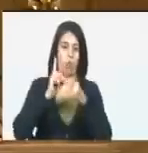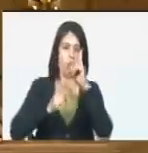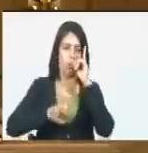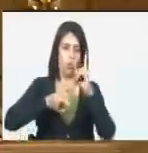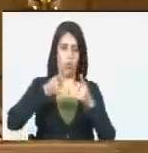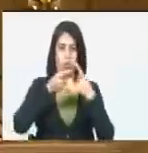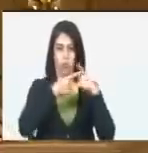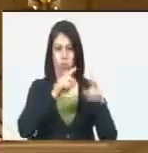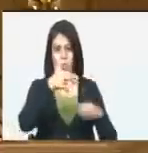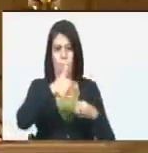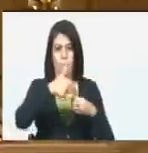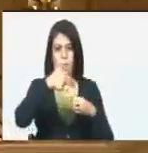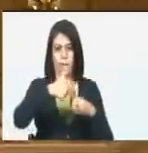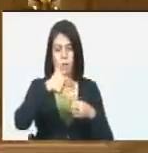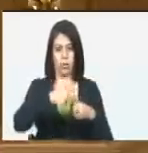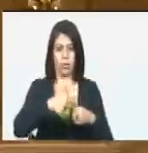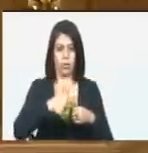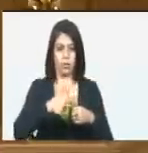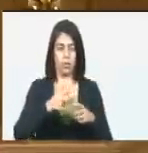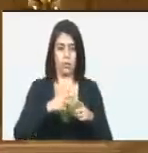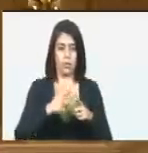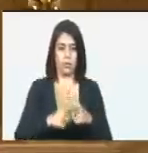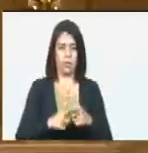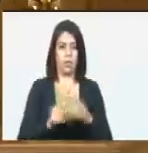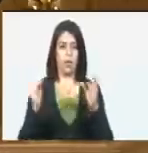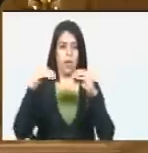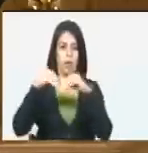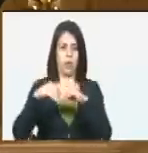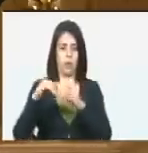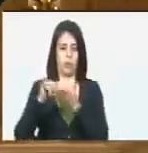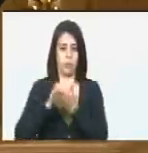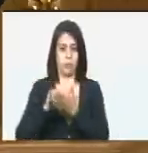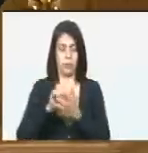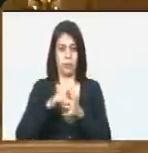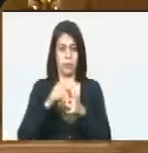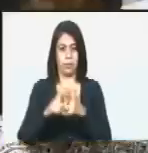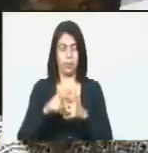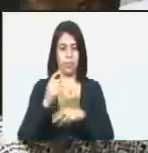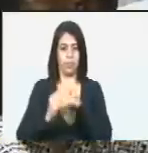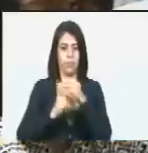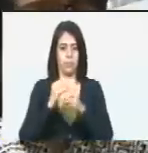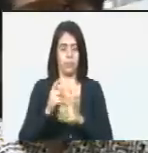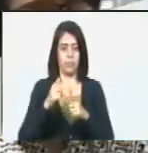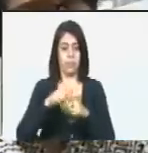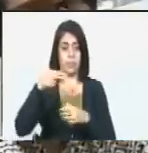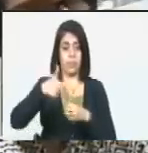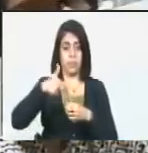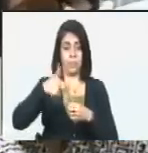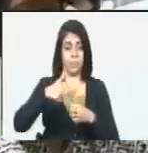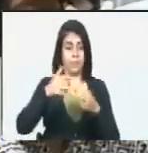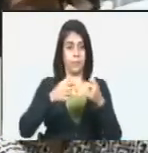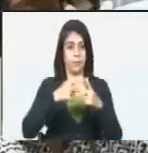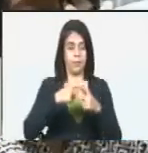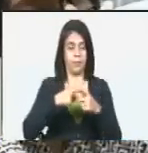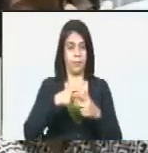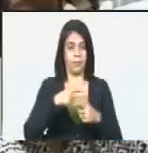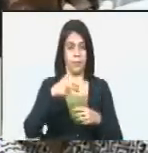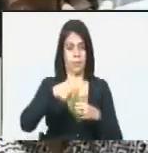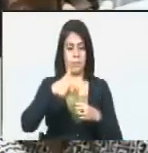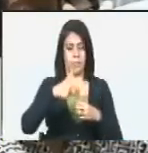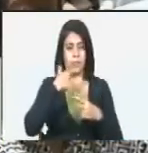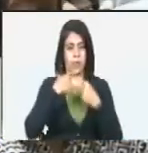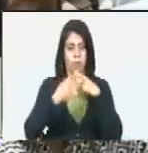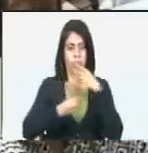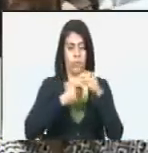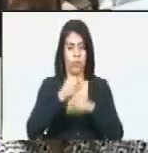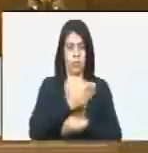petróleo. El pacto de Nueva York tenía el tufo de los hidrocarburos. Lo ha dicho el presidente